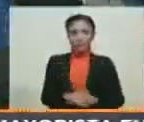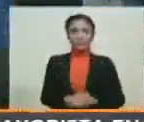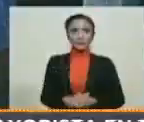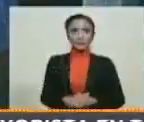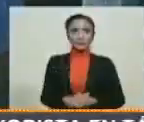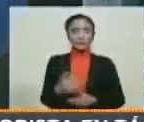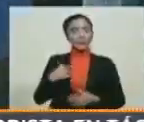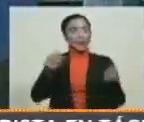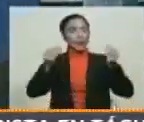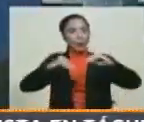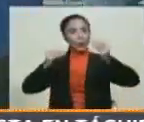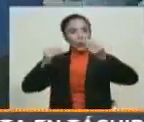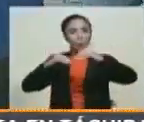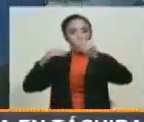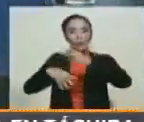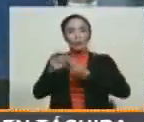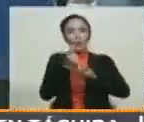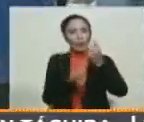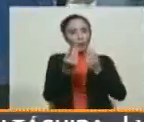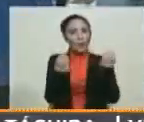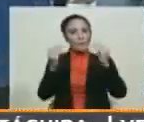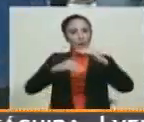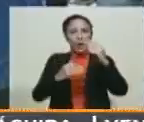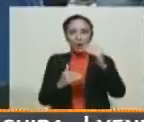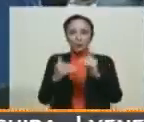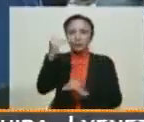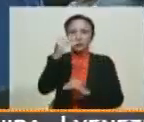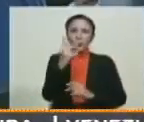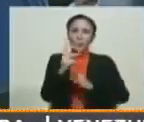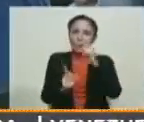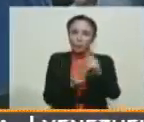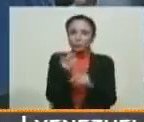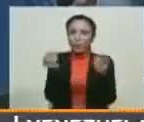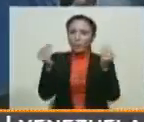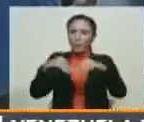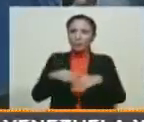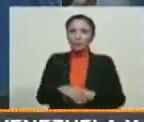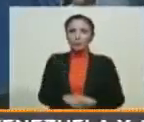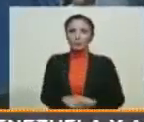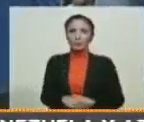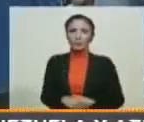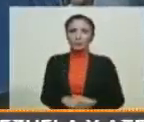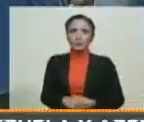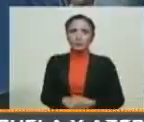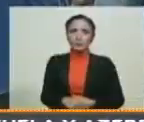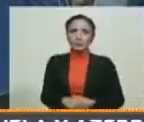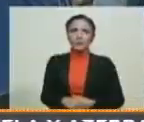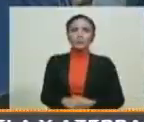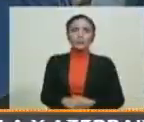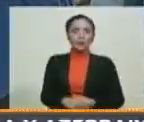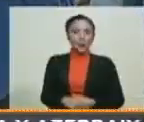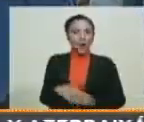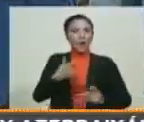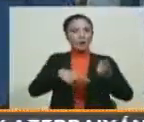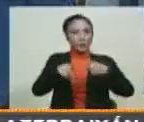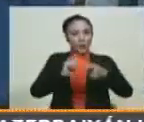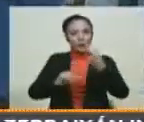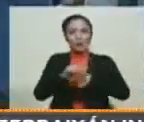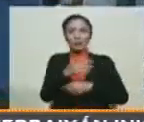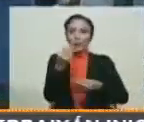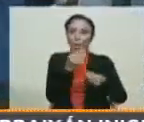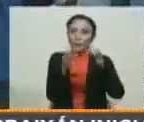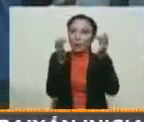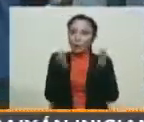y articular una nueva economía productiva y uno al comercio sano justo